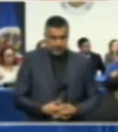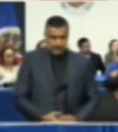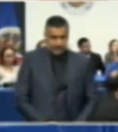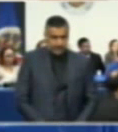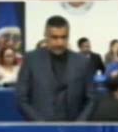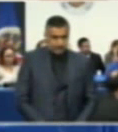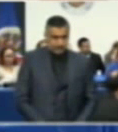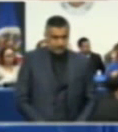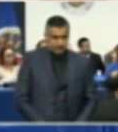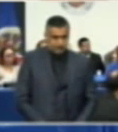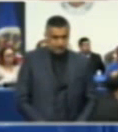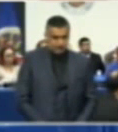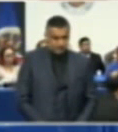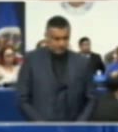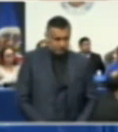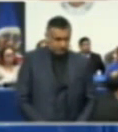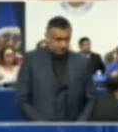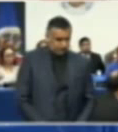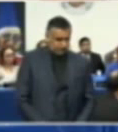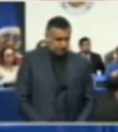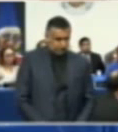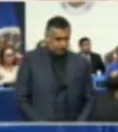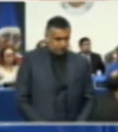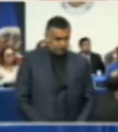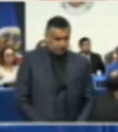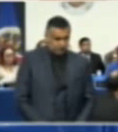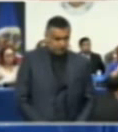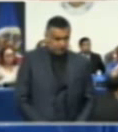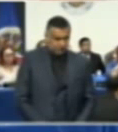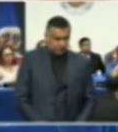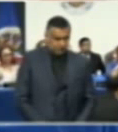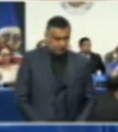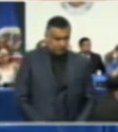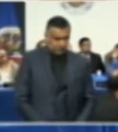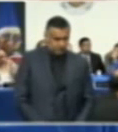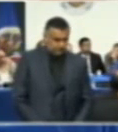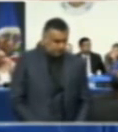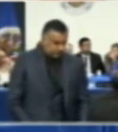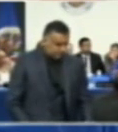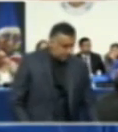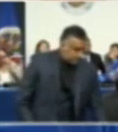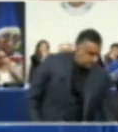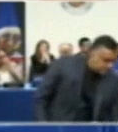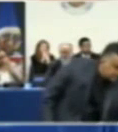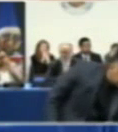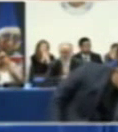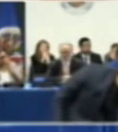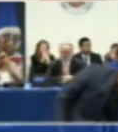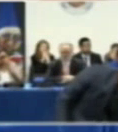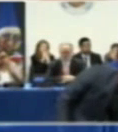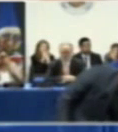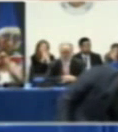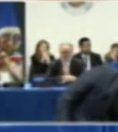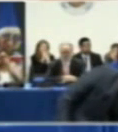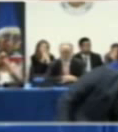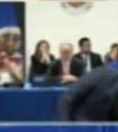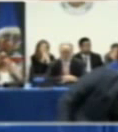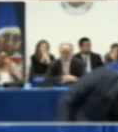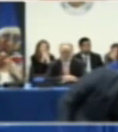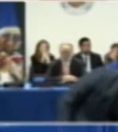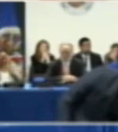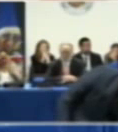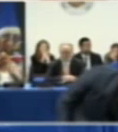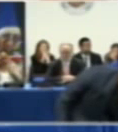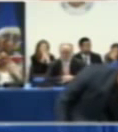la región latinoamericana, organismos en el Perú también. Y soy uno de los gestores de lograr